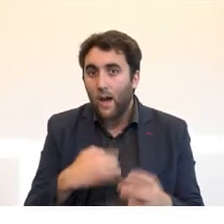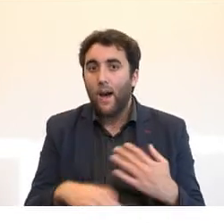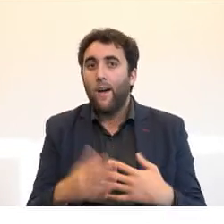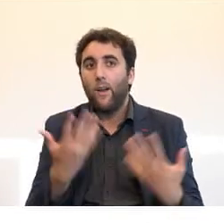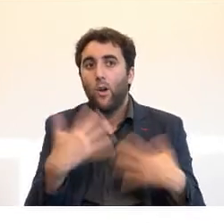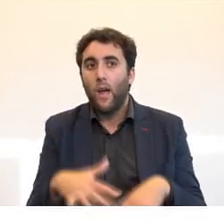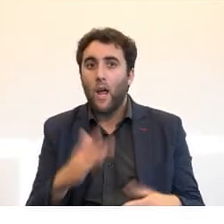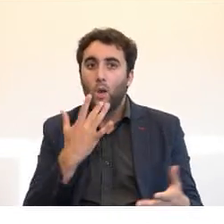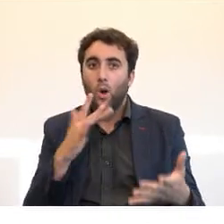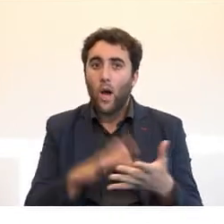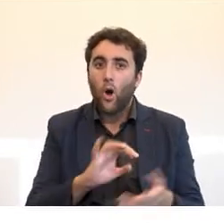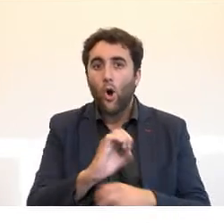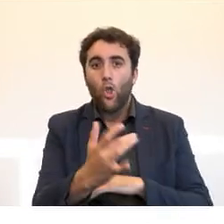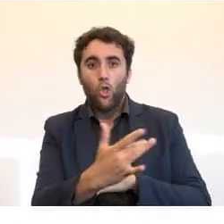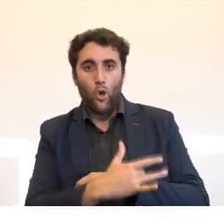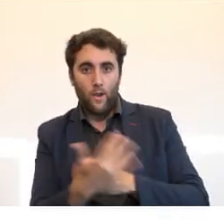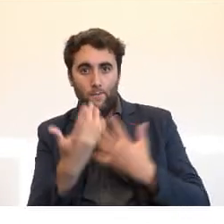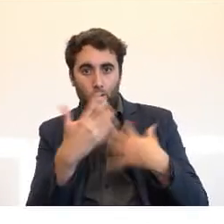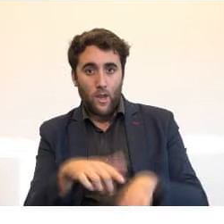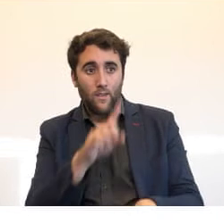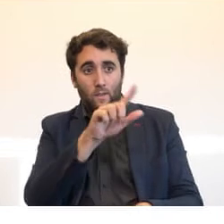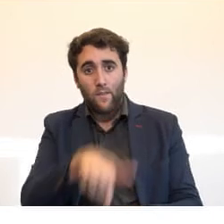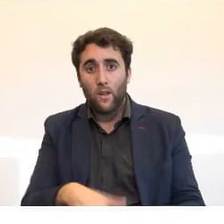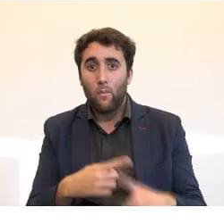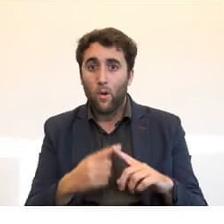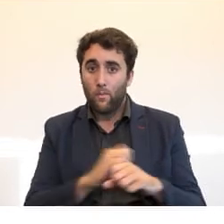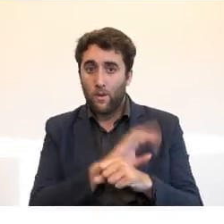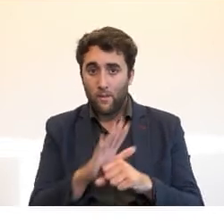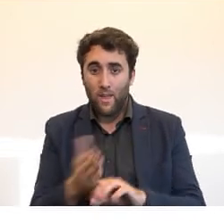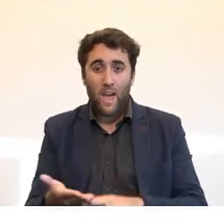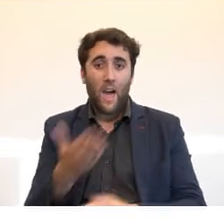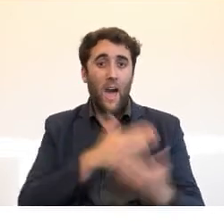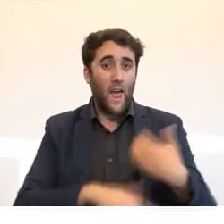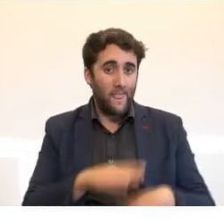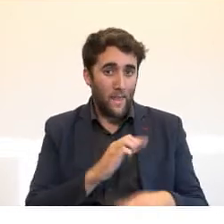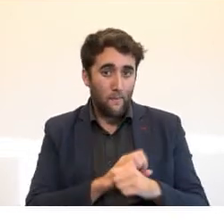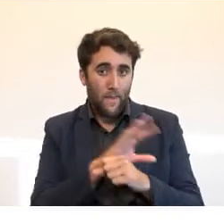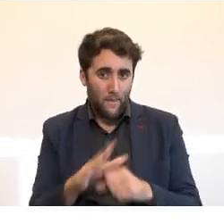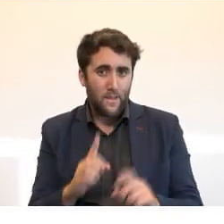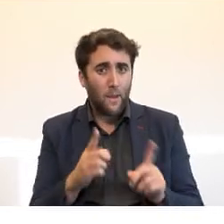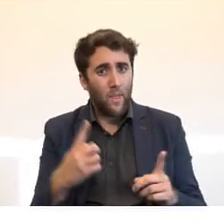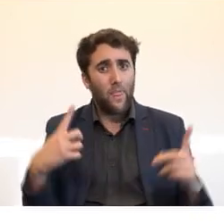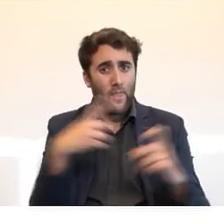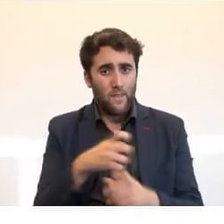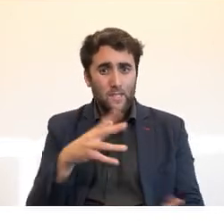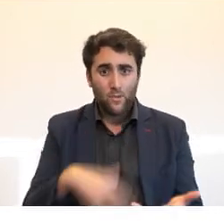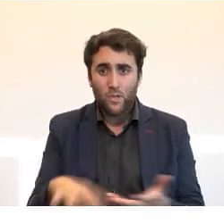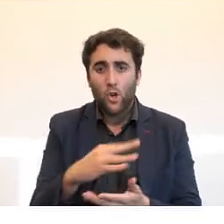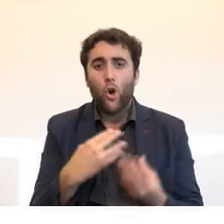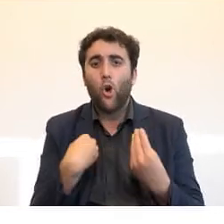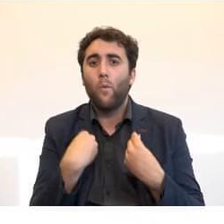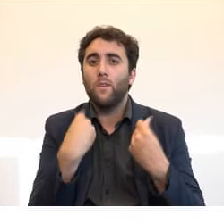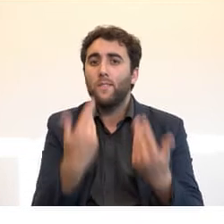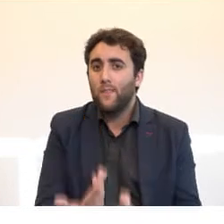tocar o a ser tocadas. Y si ya era difícil en el antes de esa pandemia, poder